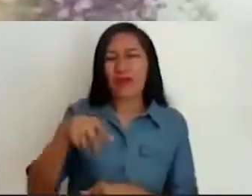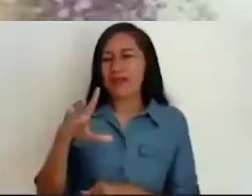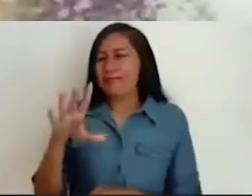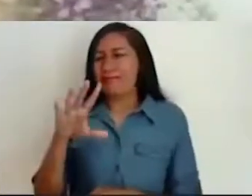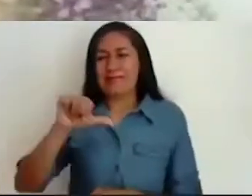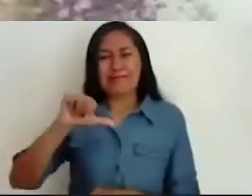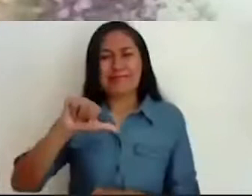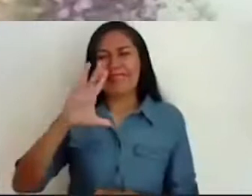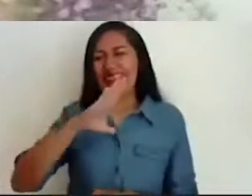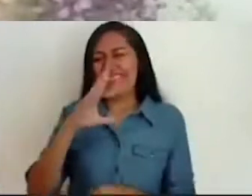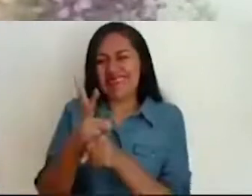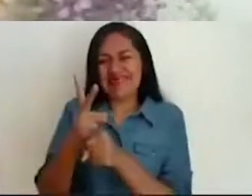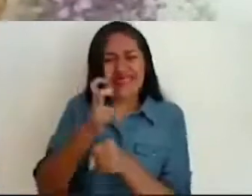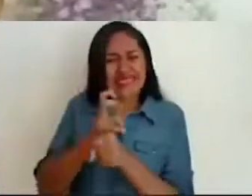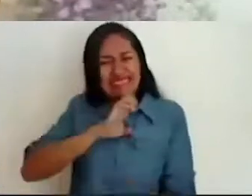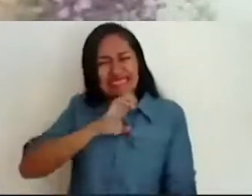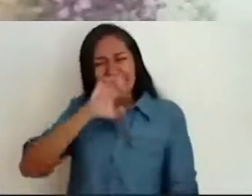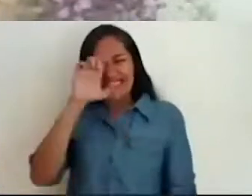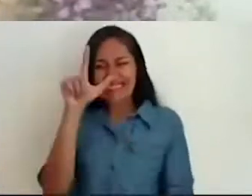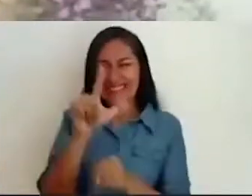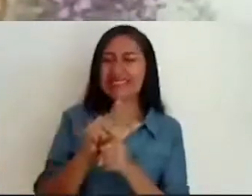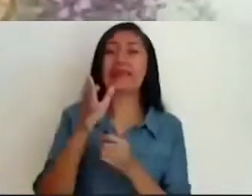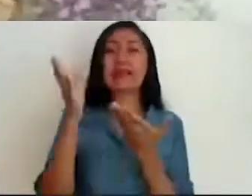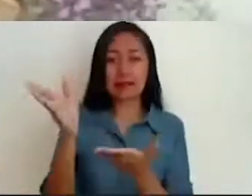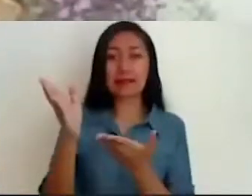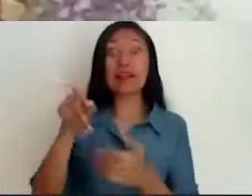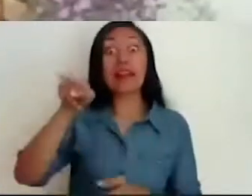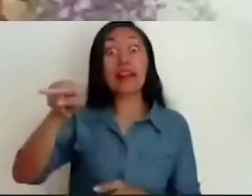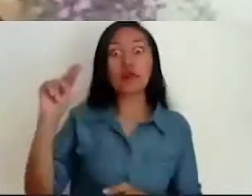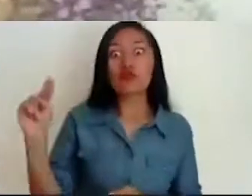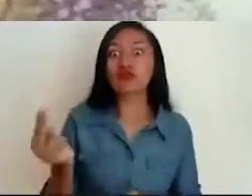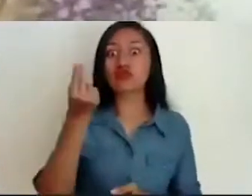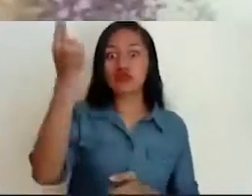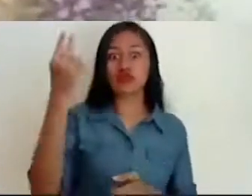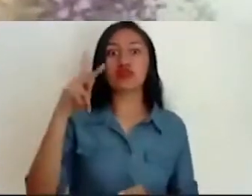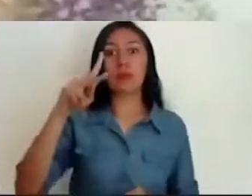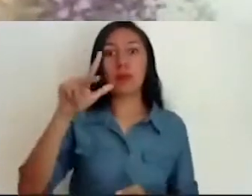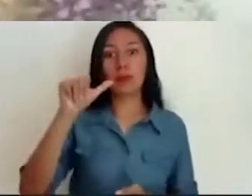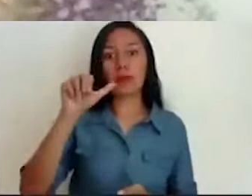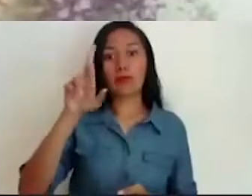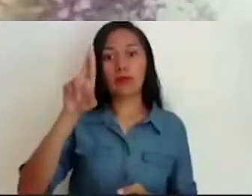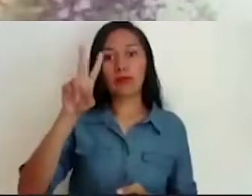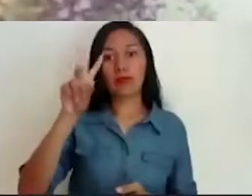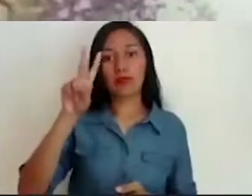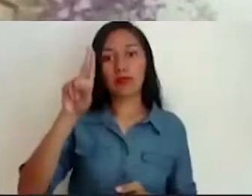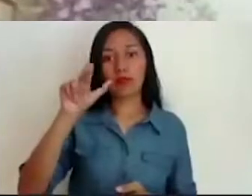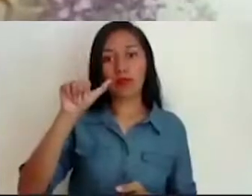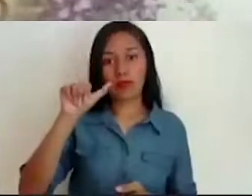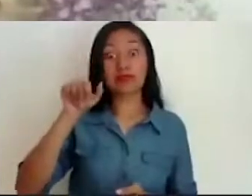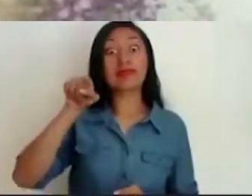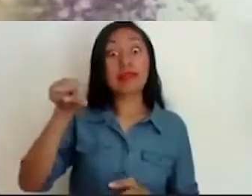al doctor Giorgio Zanchin, de la Universidad de Padua. Les comento que en esta ocasión